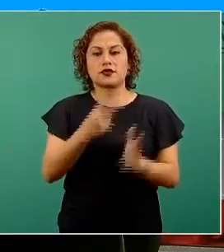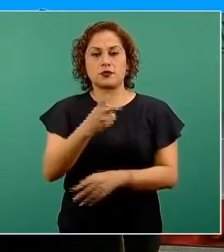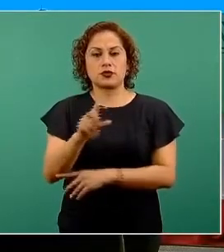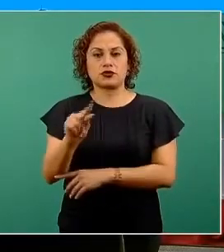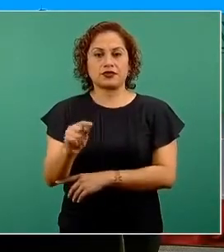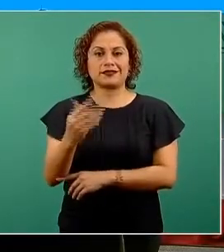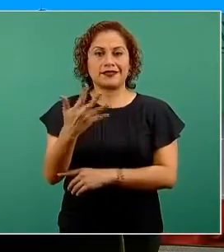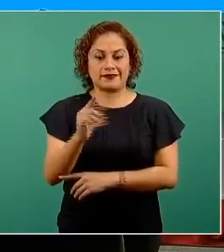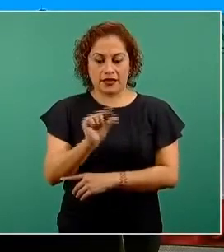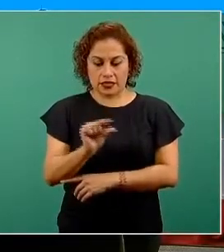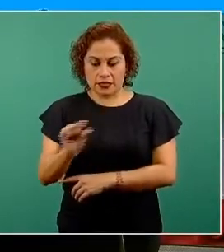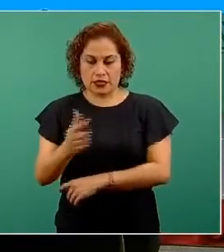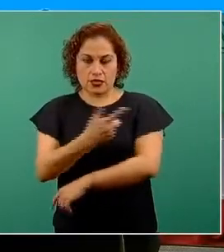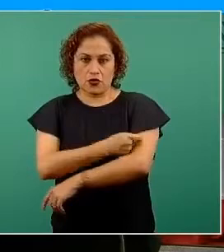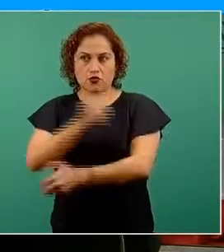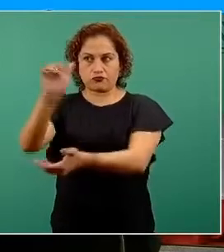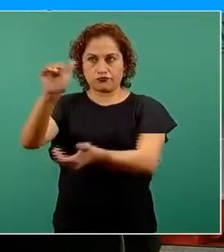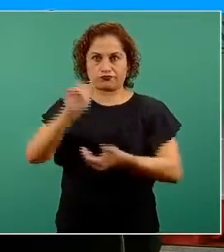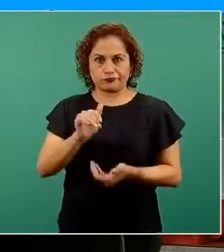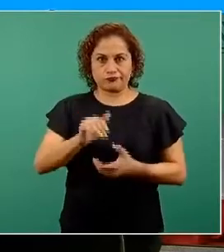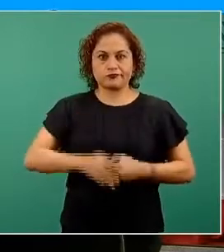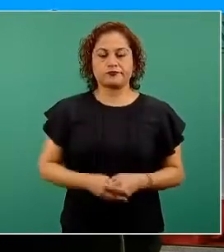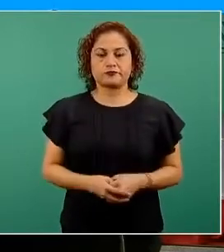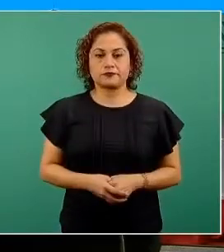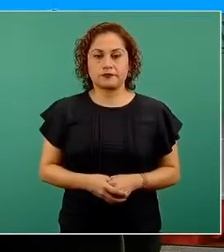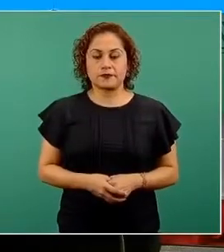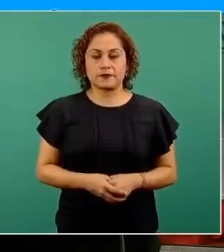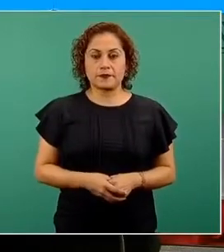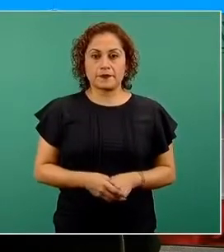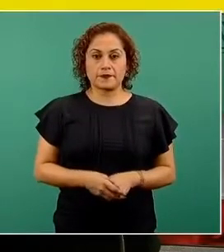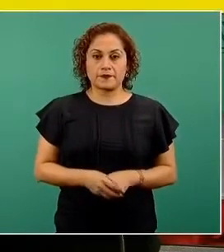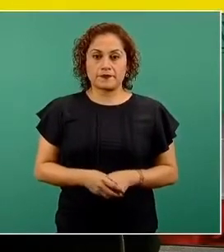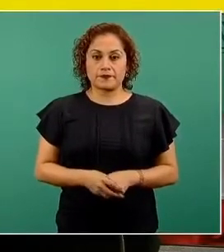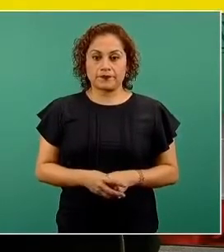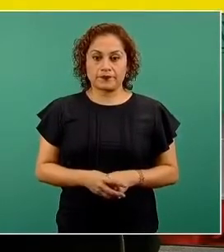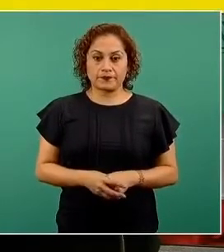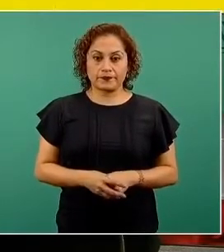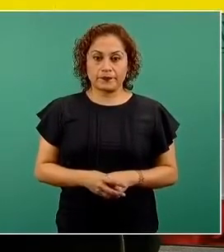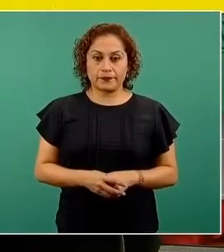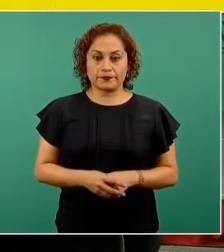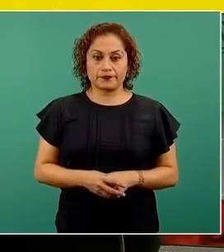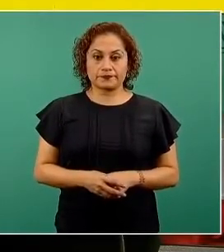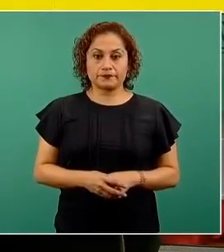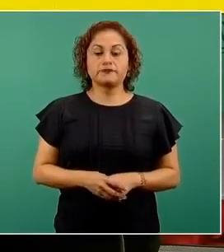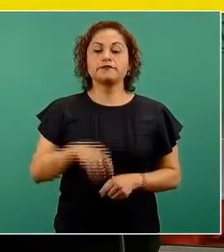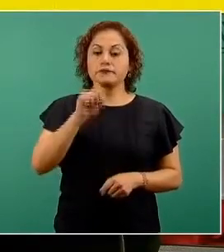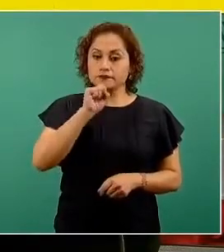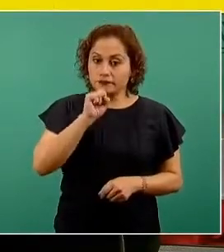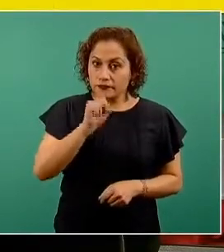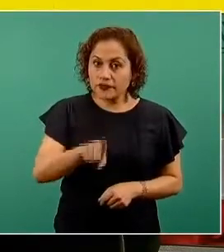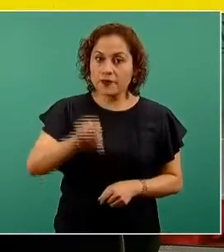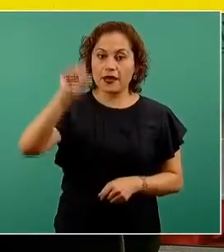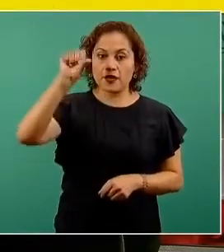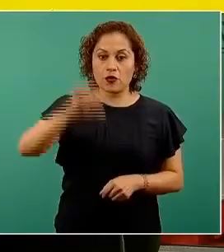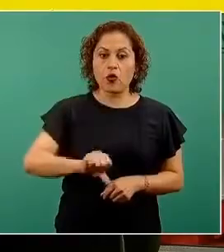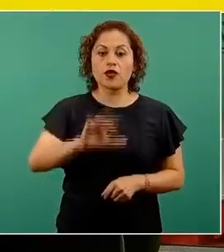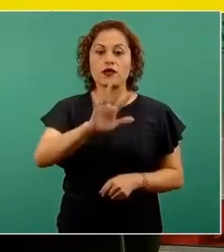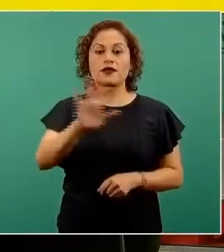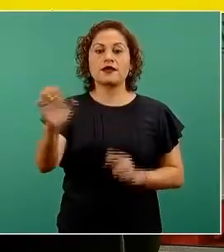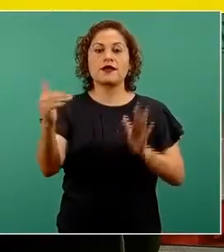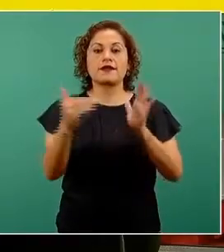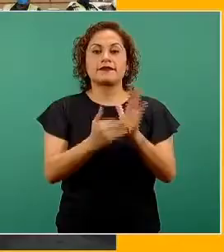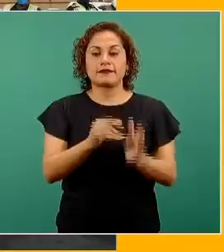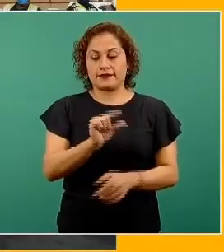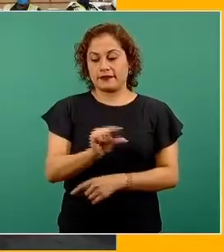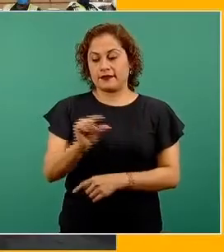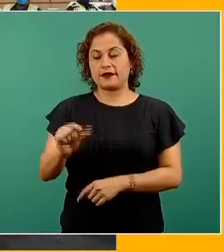145,275 dosis de la vacuna Pfizer. La siguiente, por favor. Y también hoy recibimos las 500,000 dosis